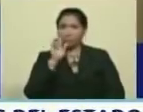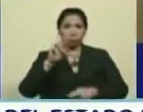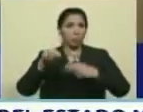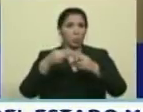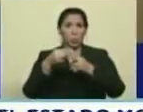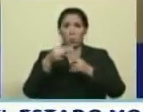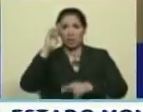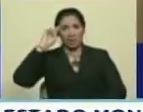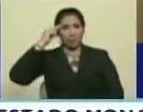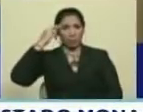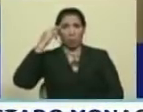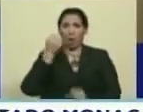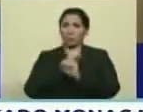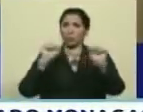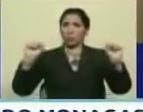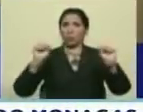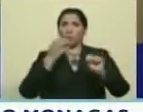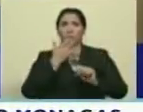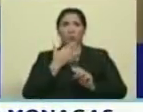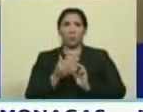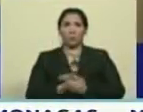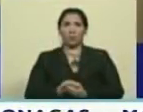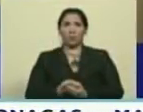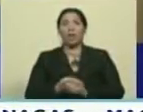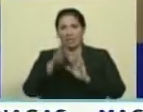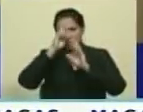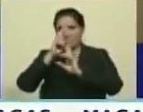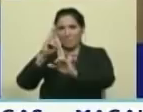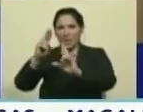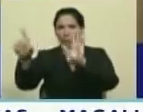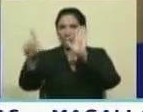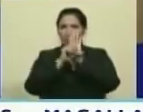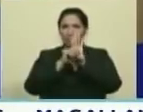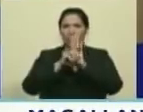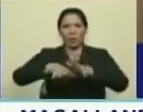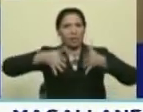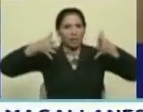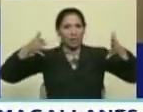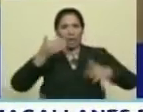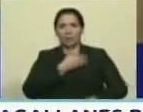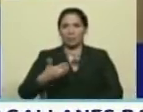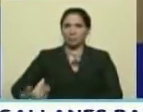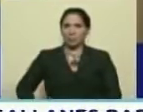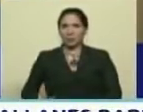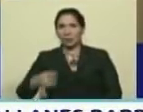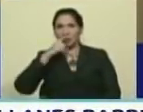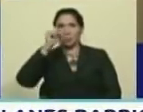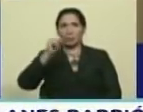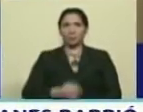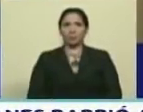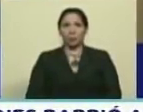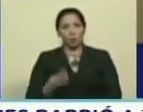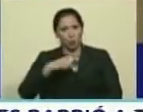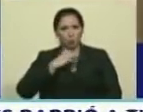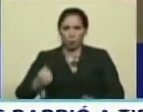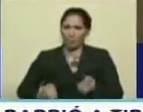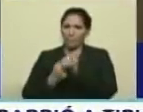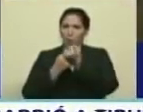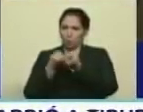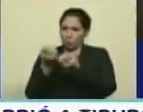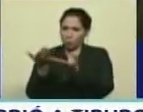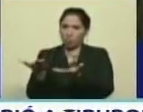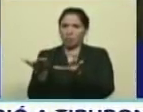absoluto para no reconocer vuestra legitimidad como presidente de esta gran nación. Por lo tanto, estaremos con usted en la